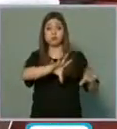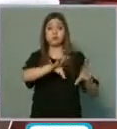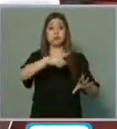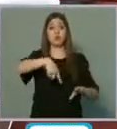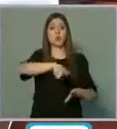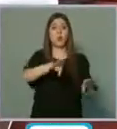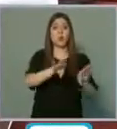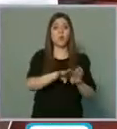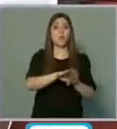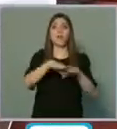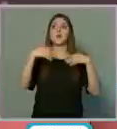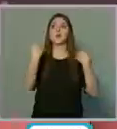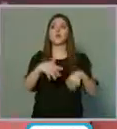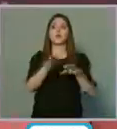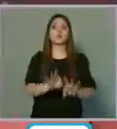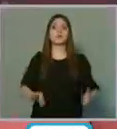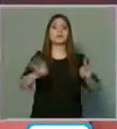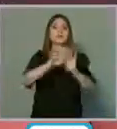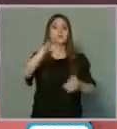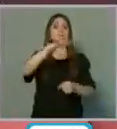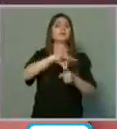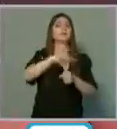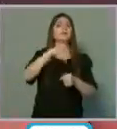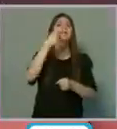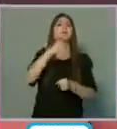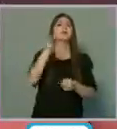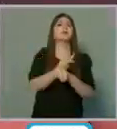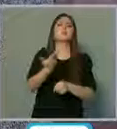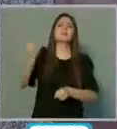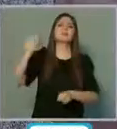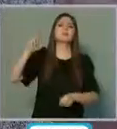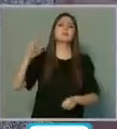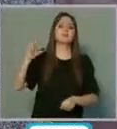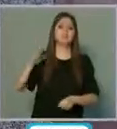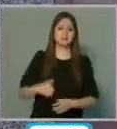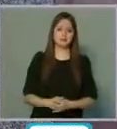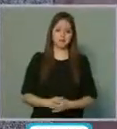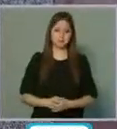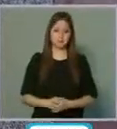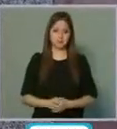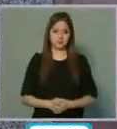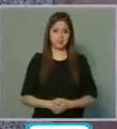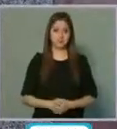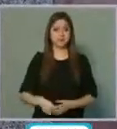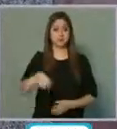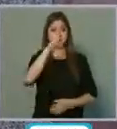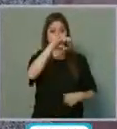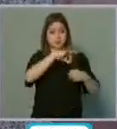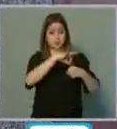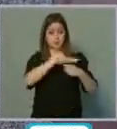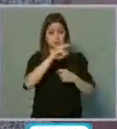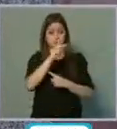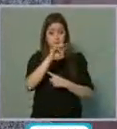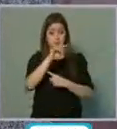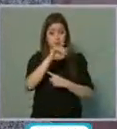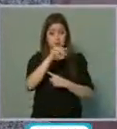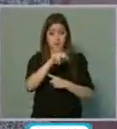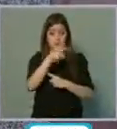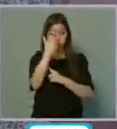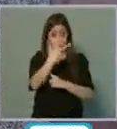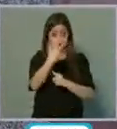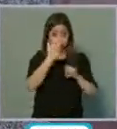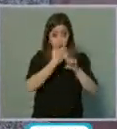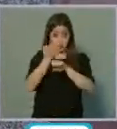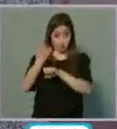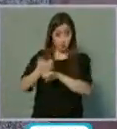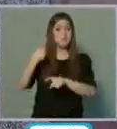como megaelecciones. ¿Qué sucedió el martes allá en Estados Unidos? Pues bueno, tuvimos elecciones primarias en 8 estados justamente para elegir quiénes van a